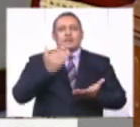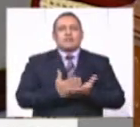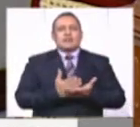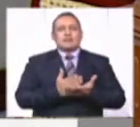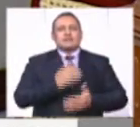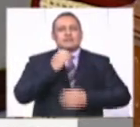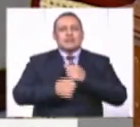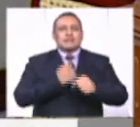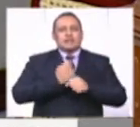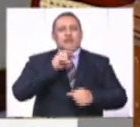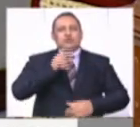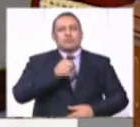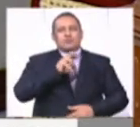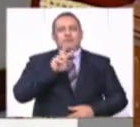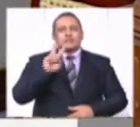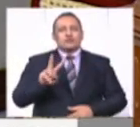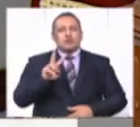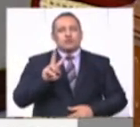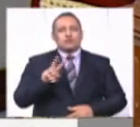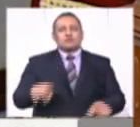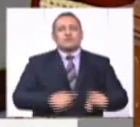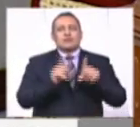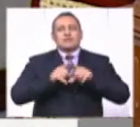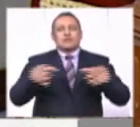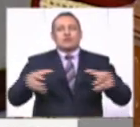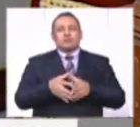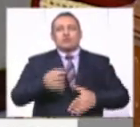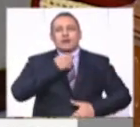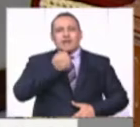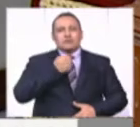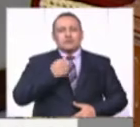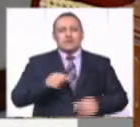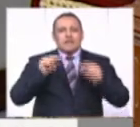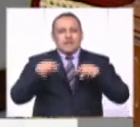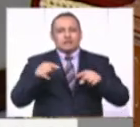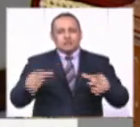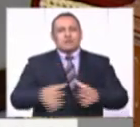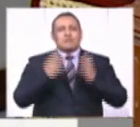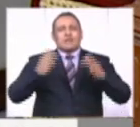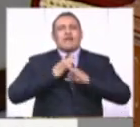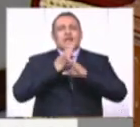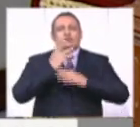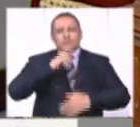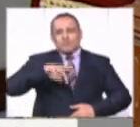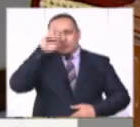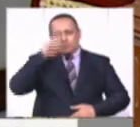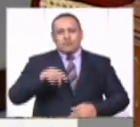del 2022 en exitosa eso es lo